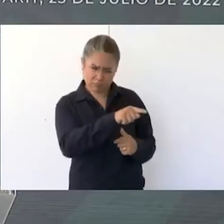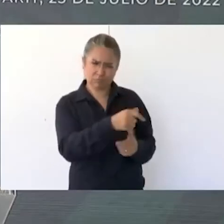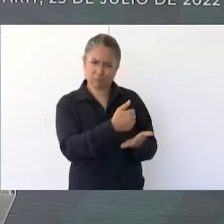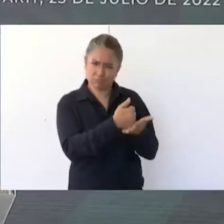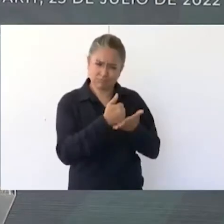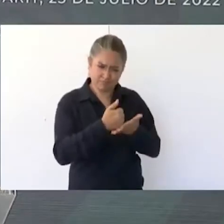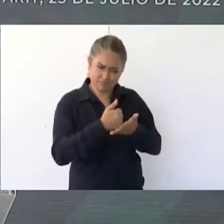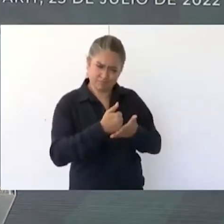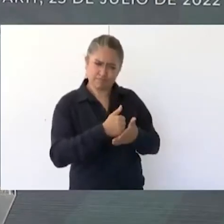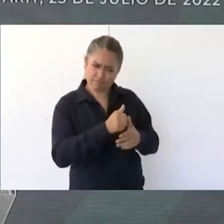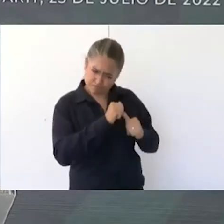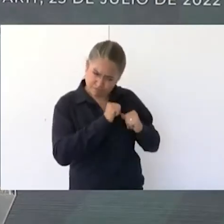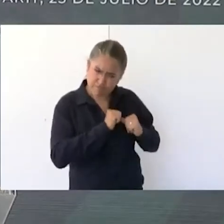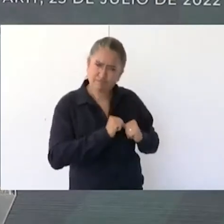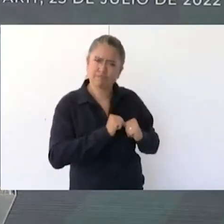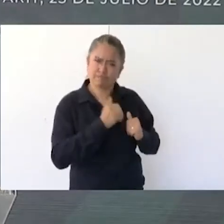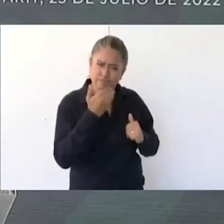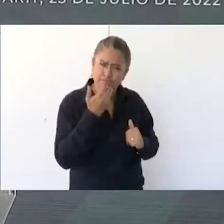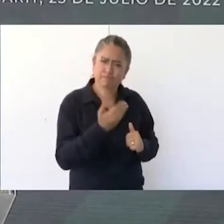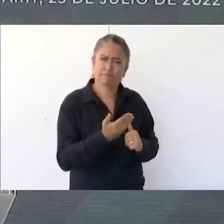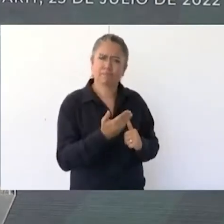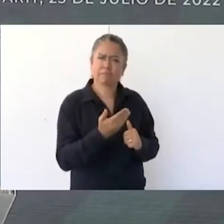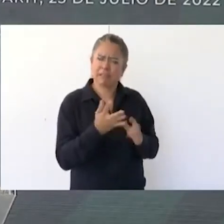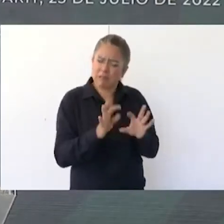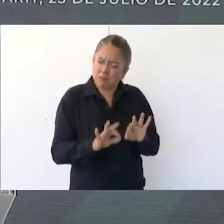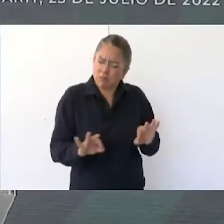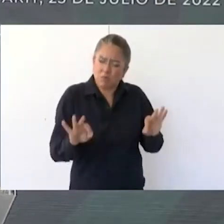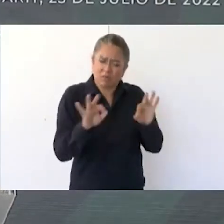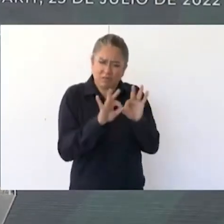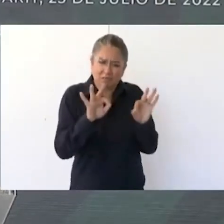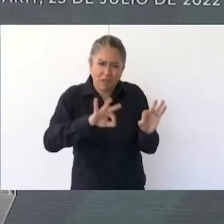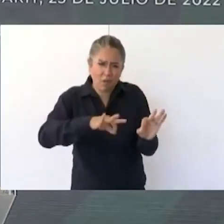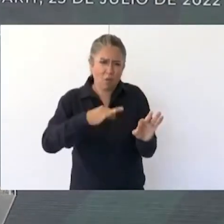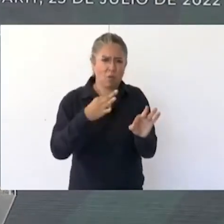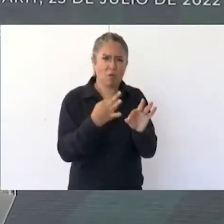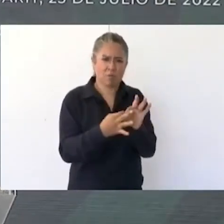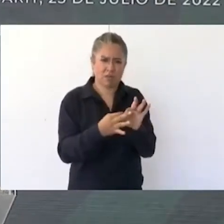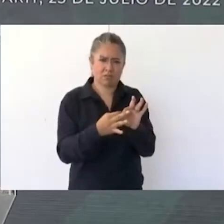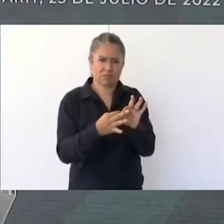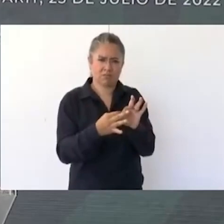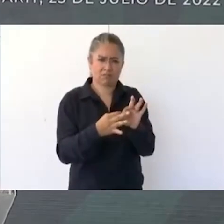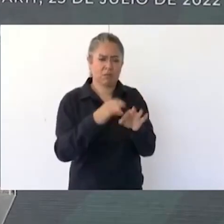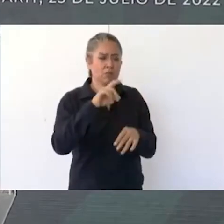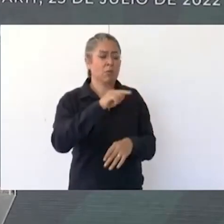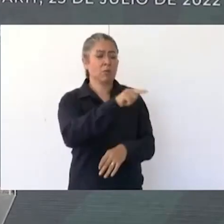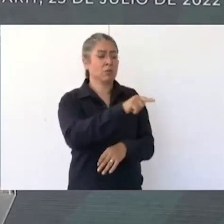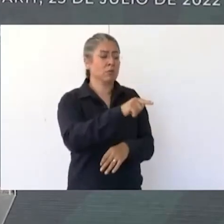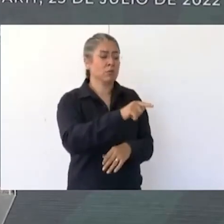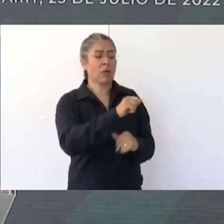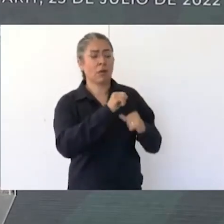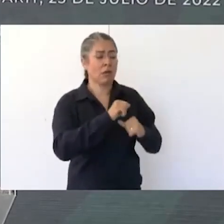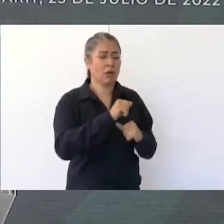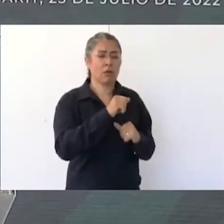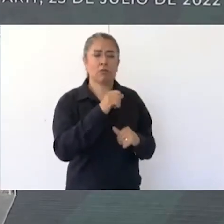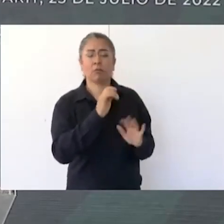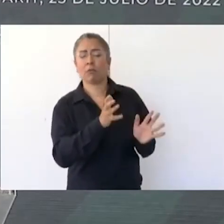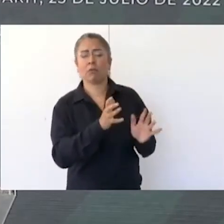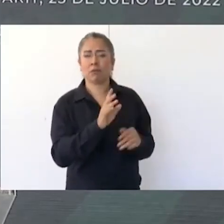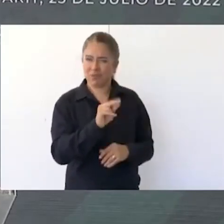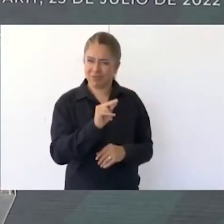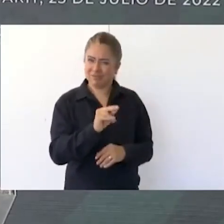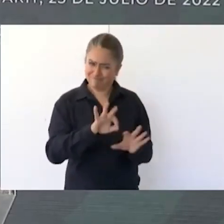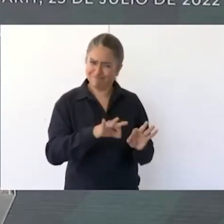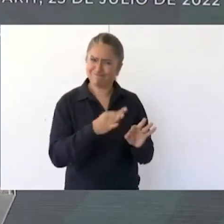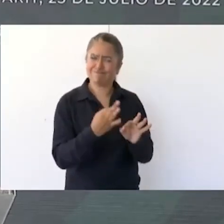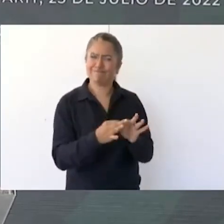Y nos importa que se cumpla y que se tenga